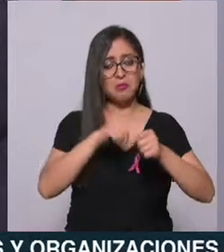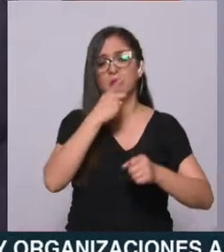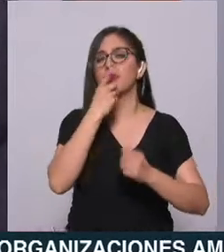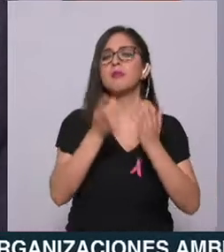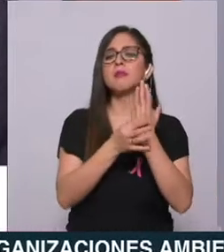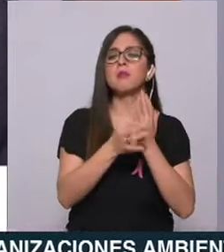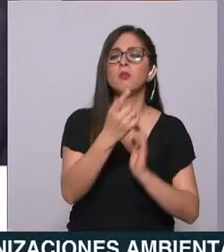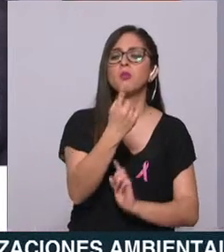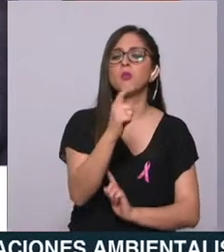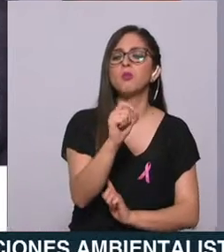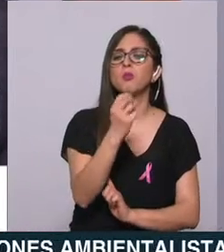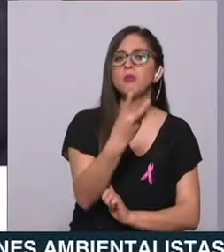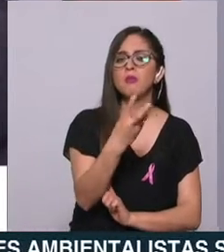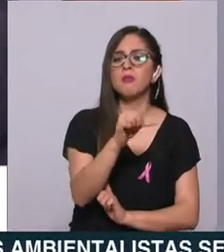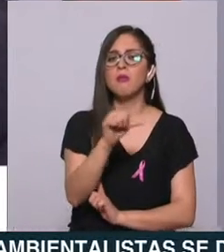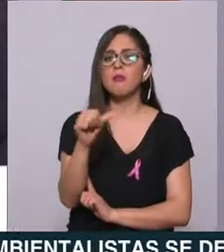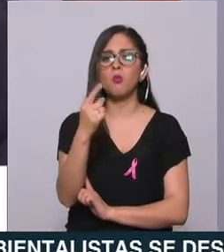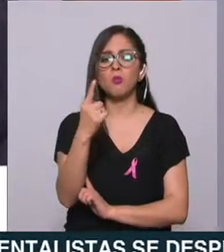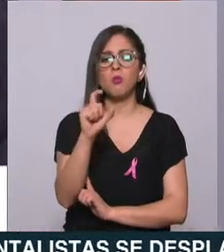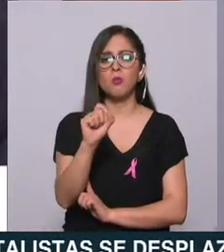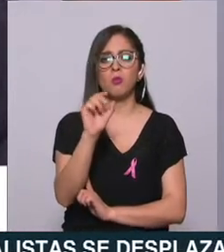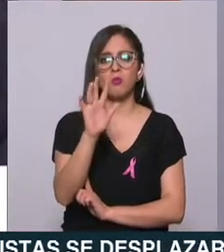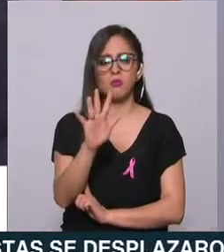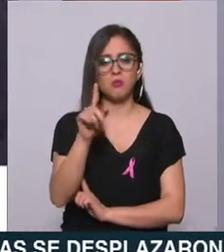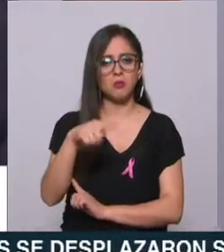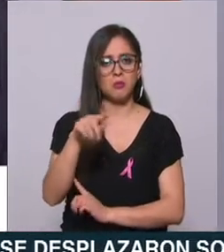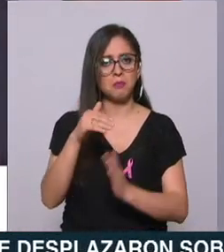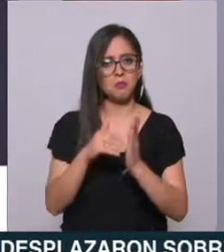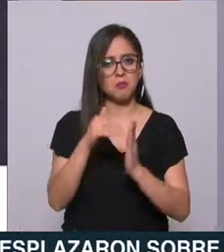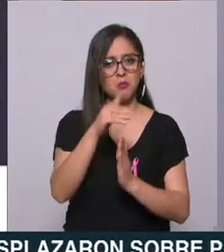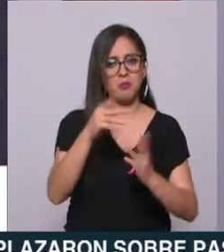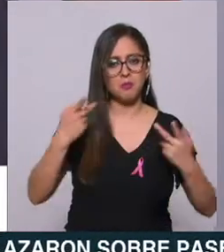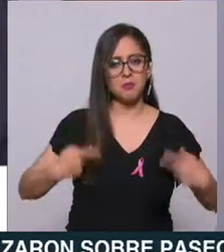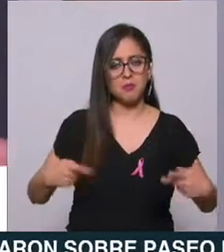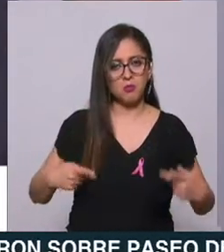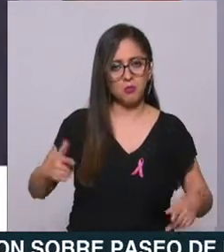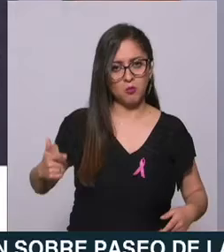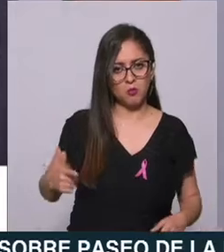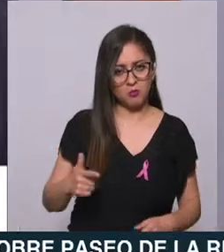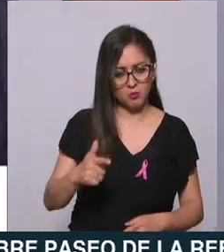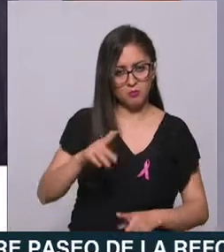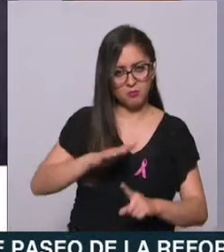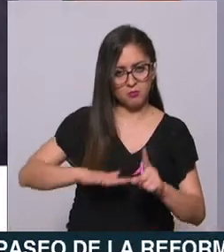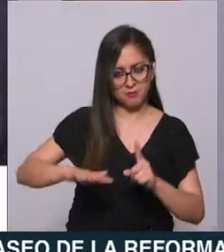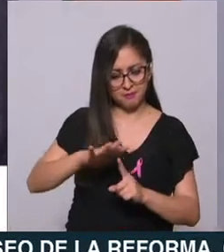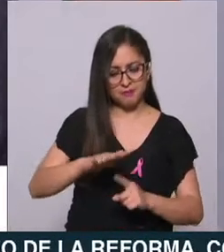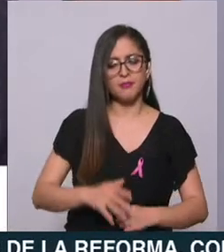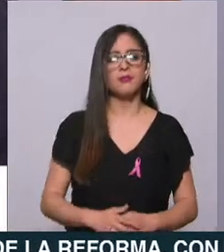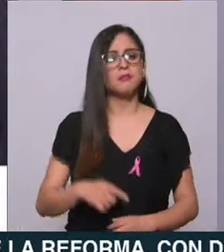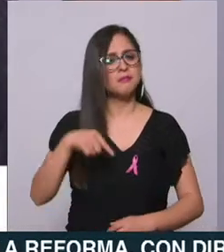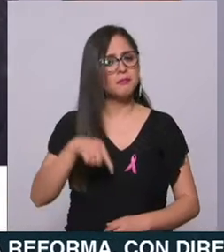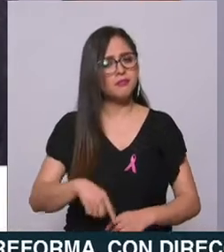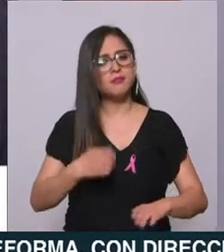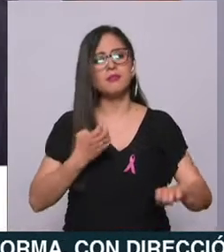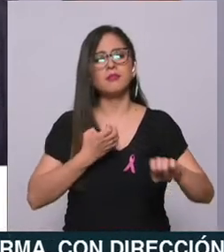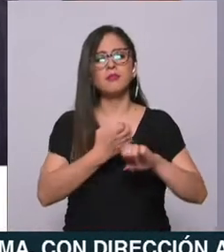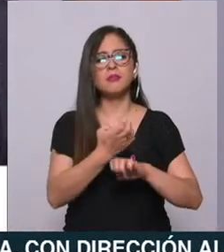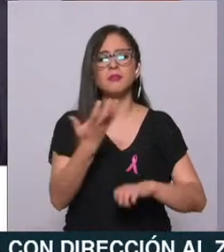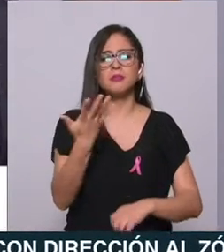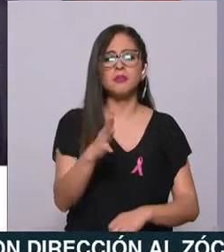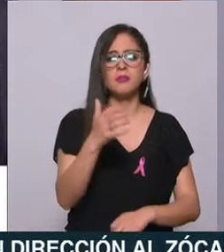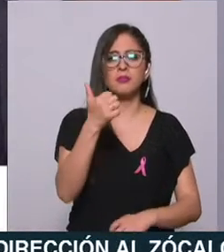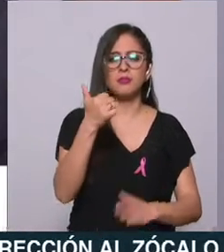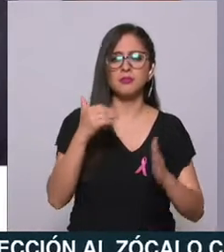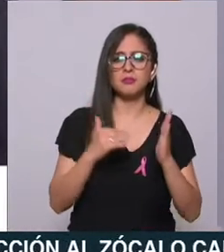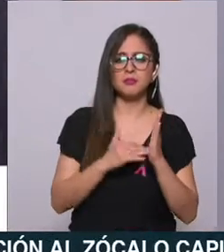entre 1.3 a 1.5 millones de guanajuatenses. Aquí en el estado tenemos llegando casi a los